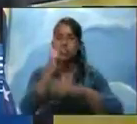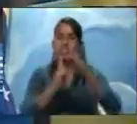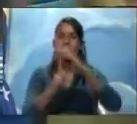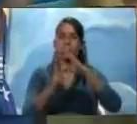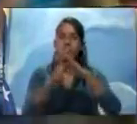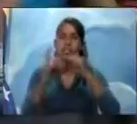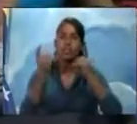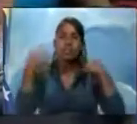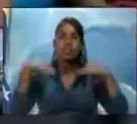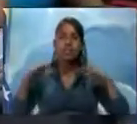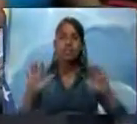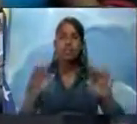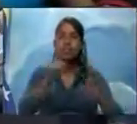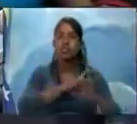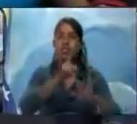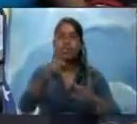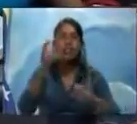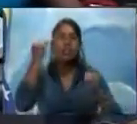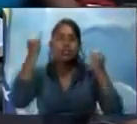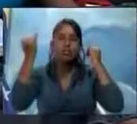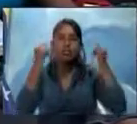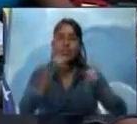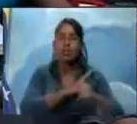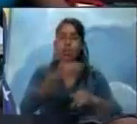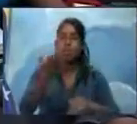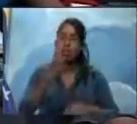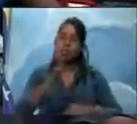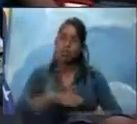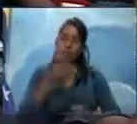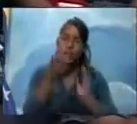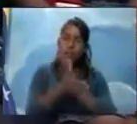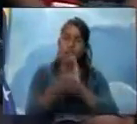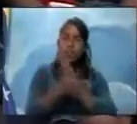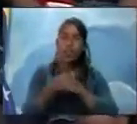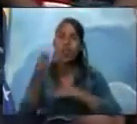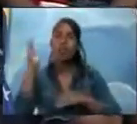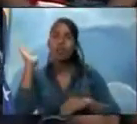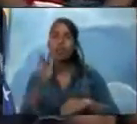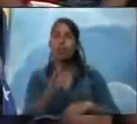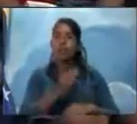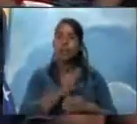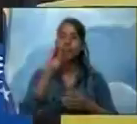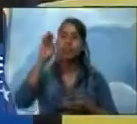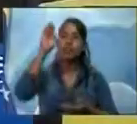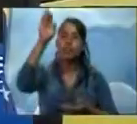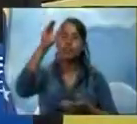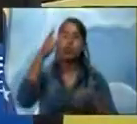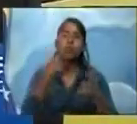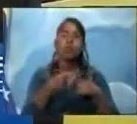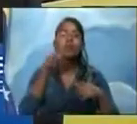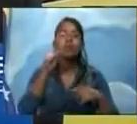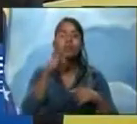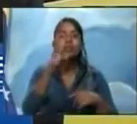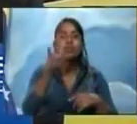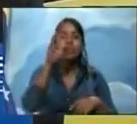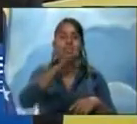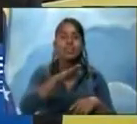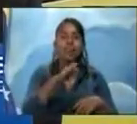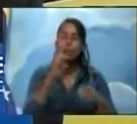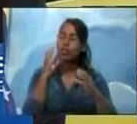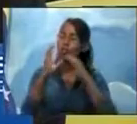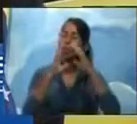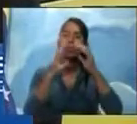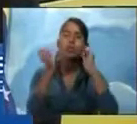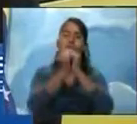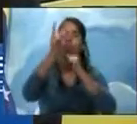Quizás usted tenga incertidumbre de lo que pueda suceder, de lo que venga en el futuro, pero si usted está en comunión